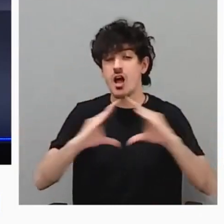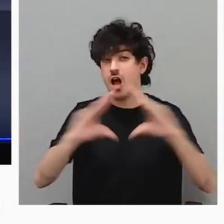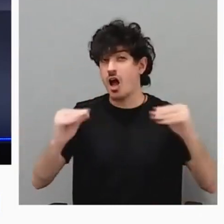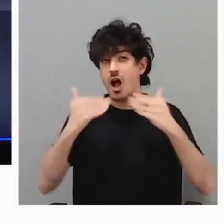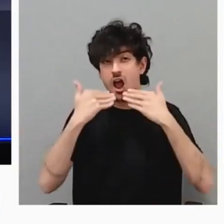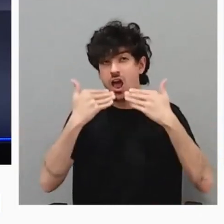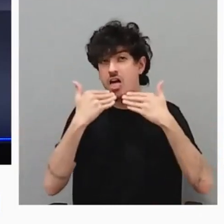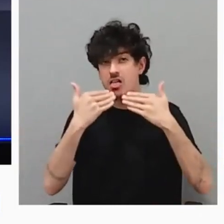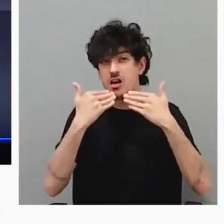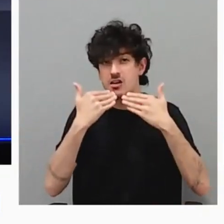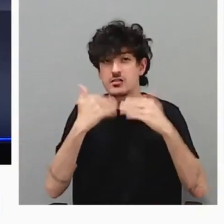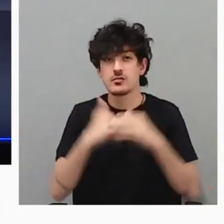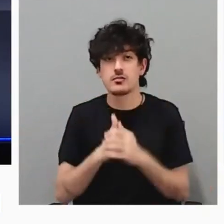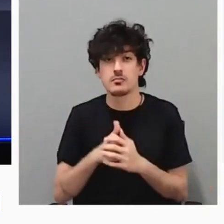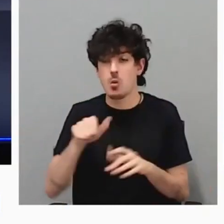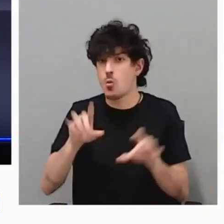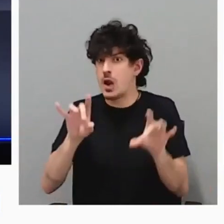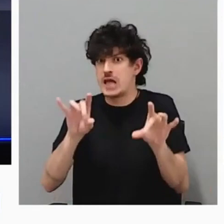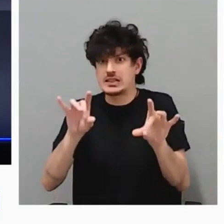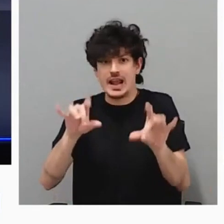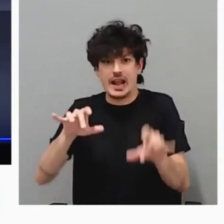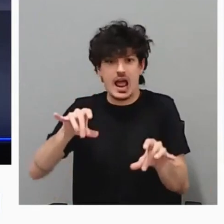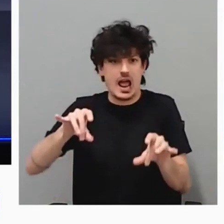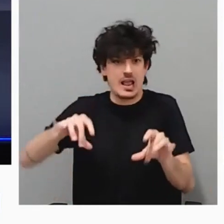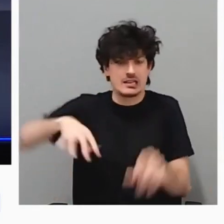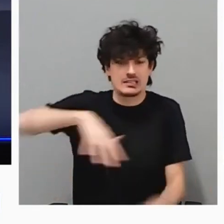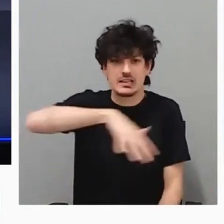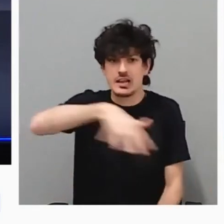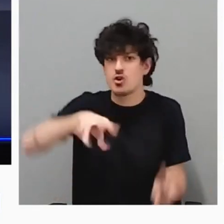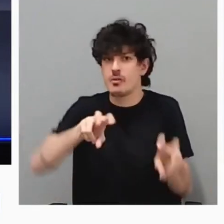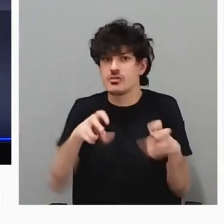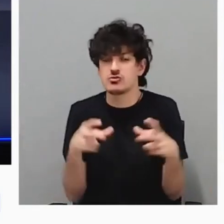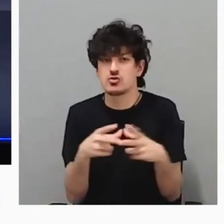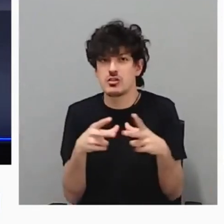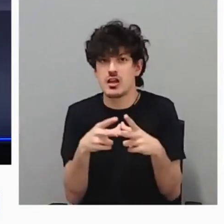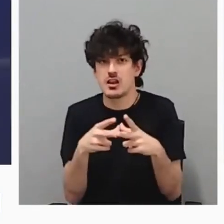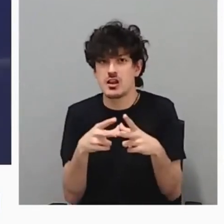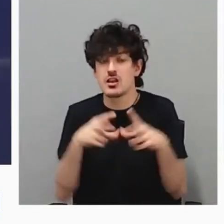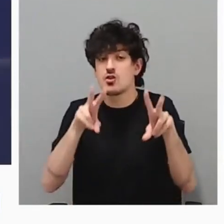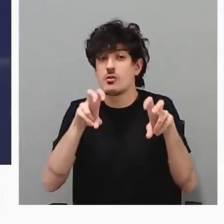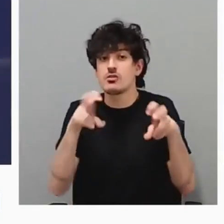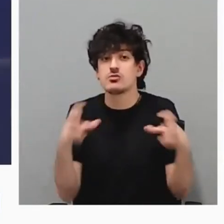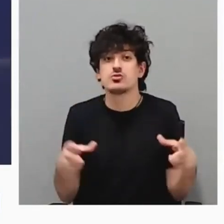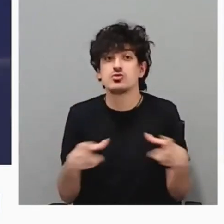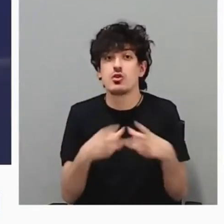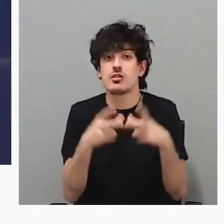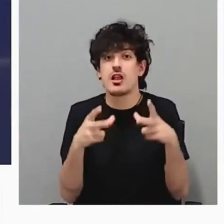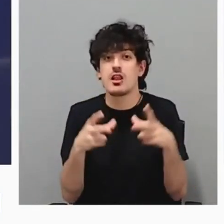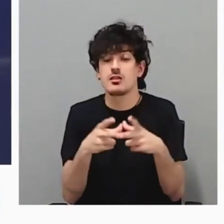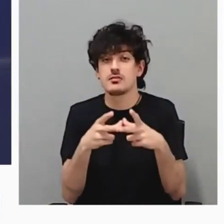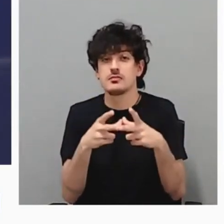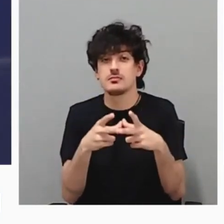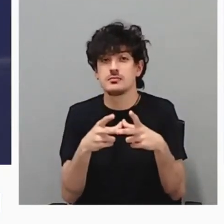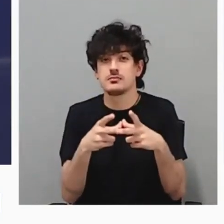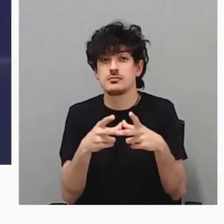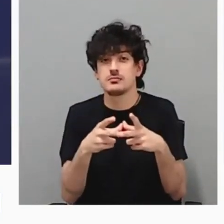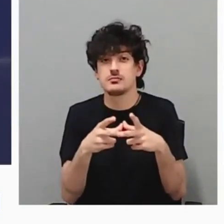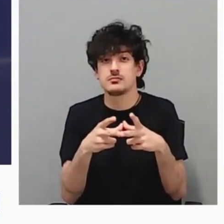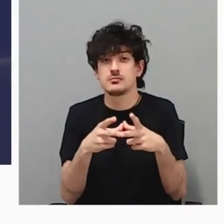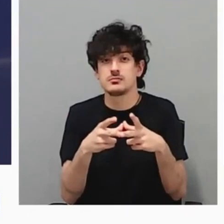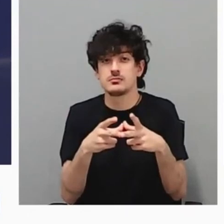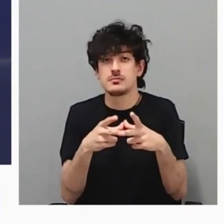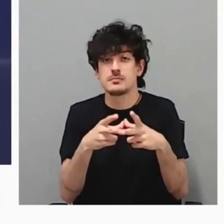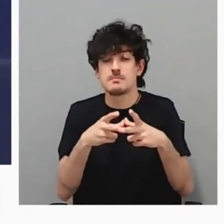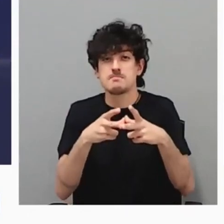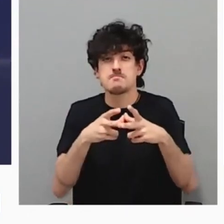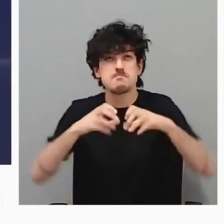tierra de innovación social, gracias por extender esa innovación social no solamente a lo que es el territorio español, sino